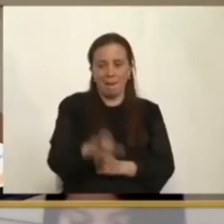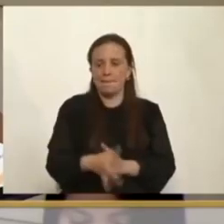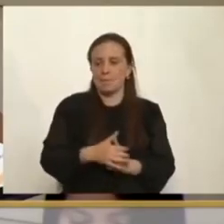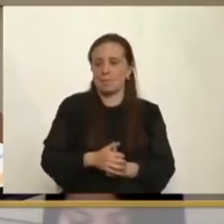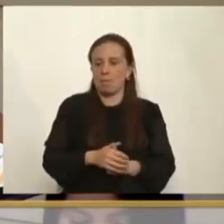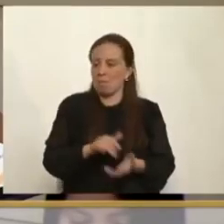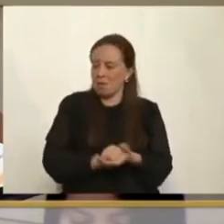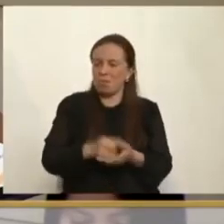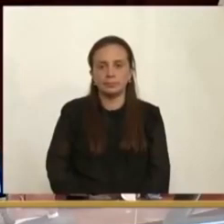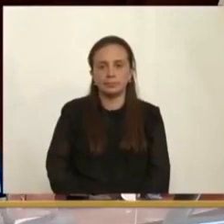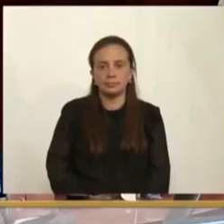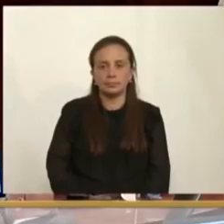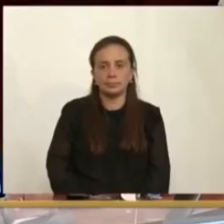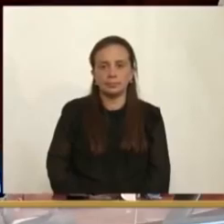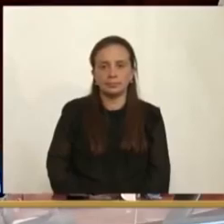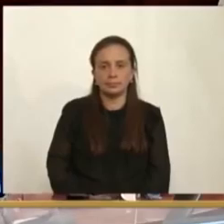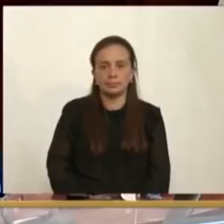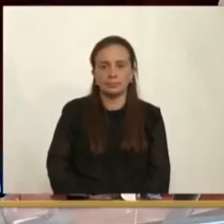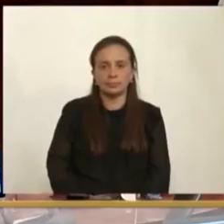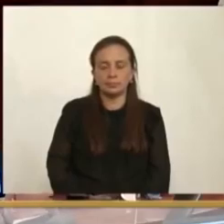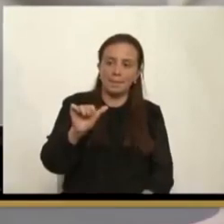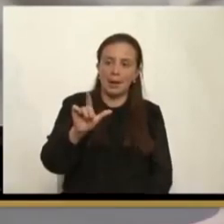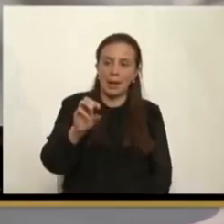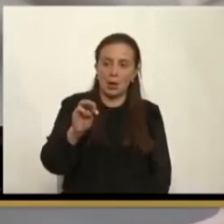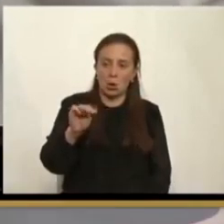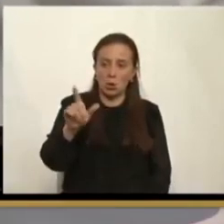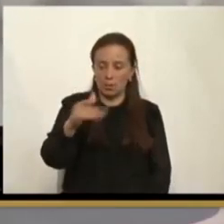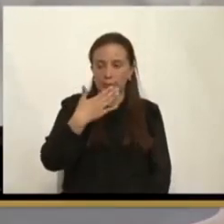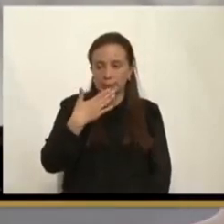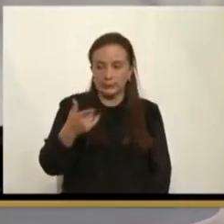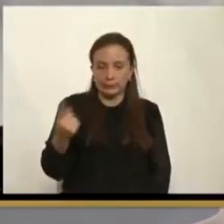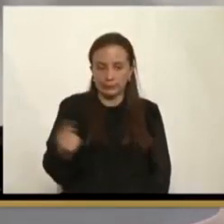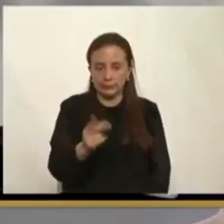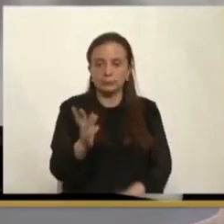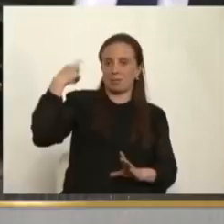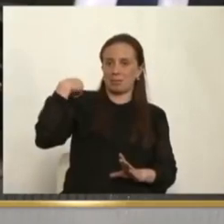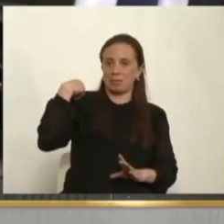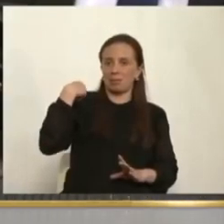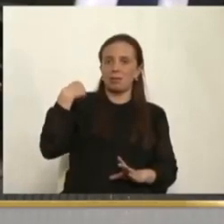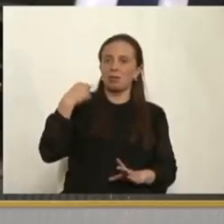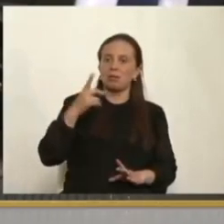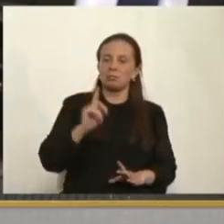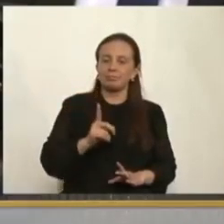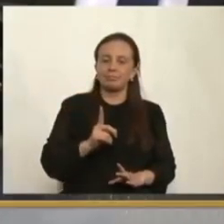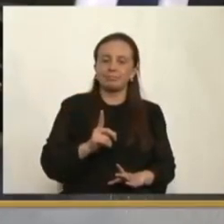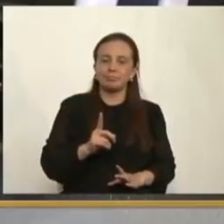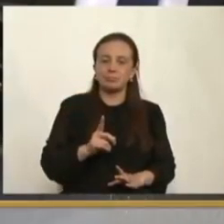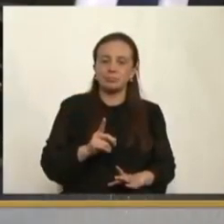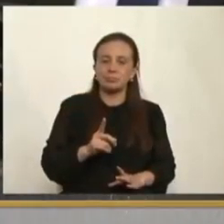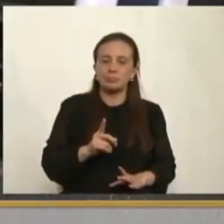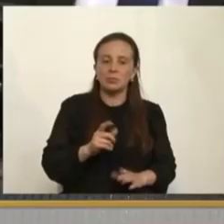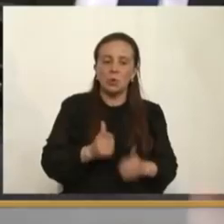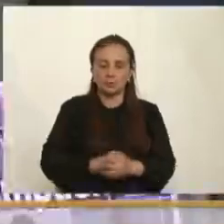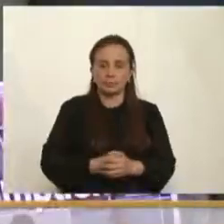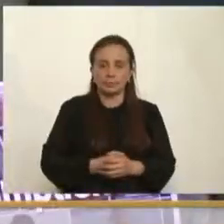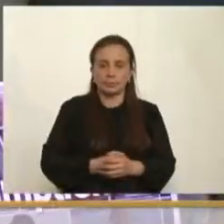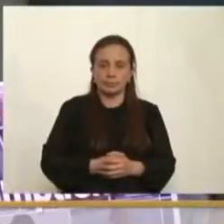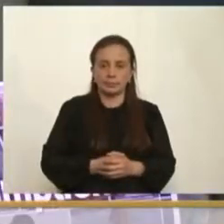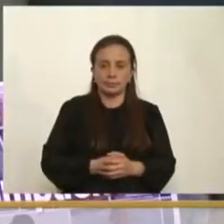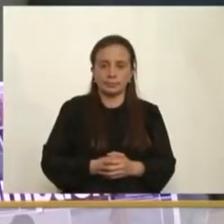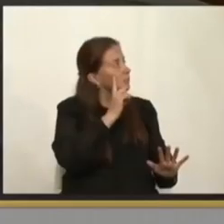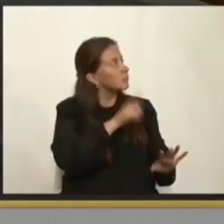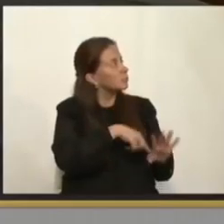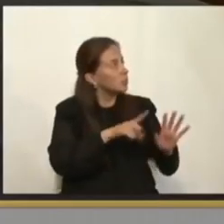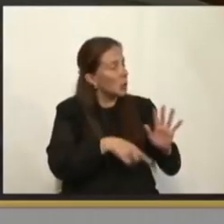Y tras los recurrentes enfrentamientos durante los debates de control político entre senadores del Centro Democrático y